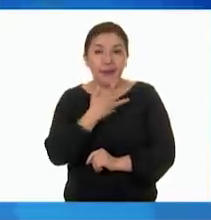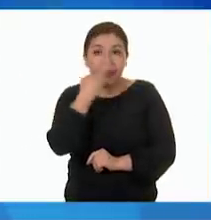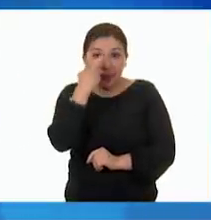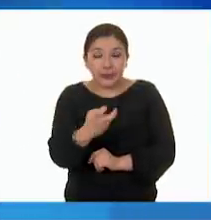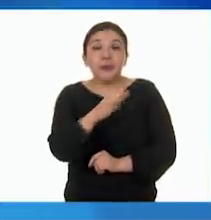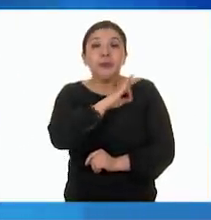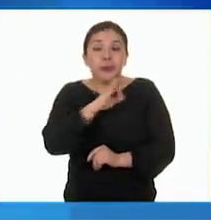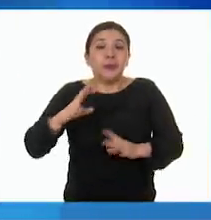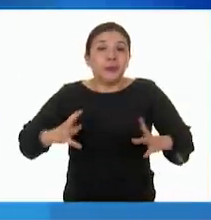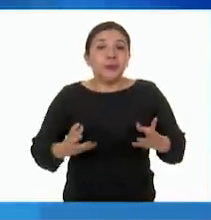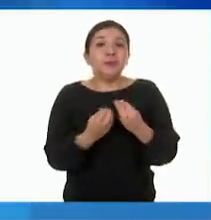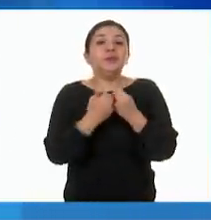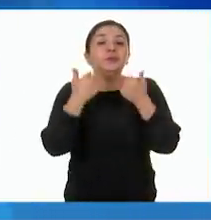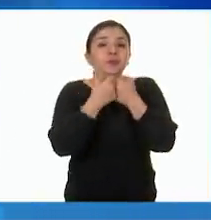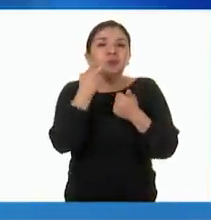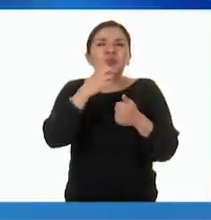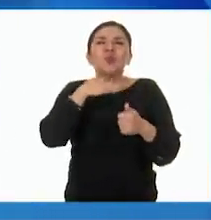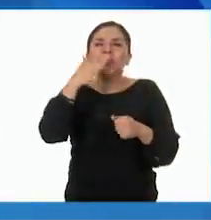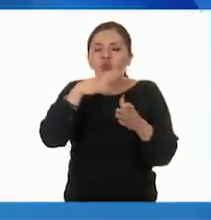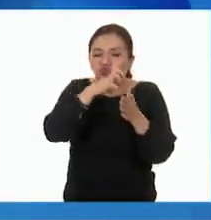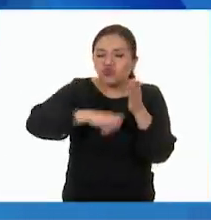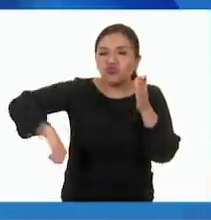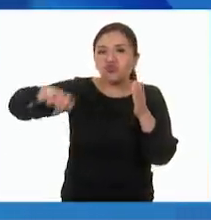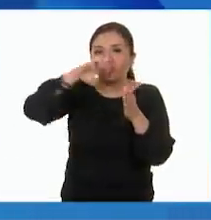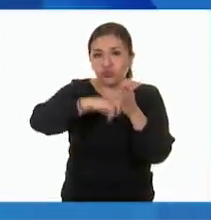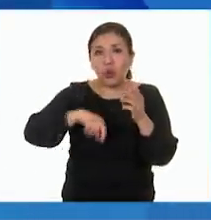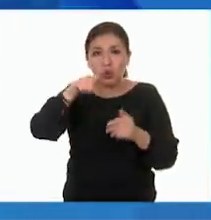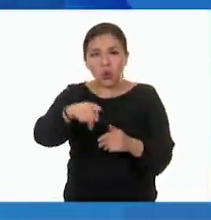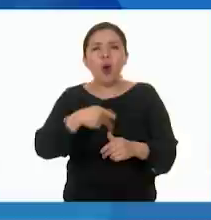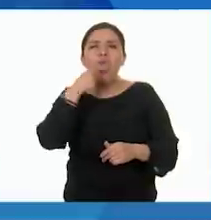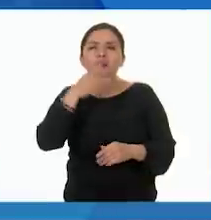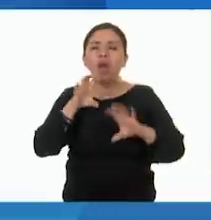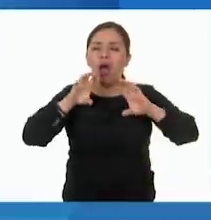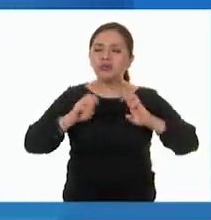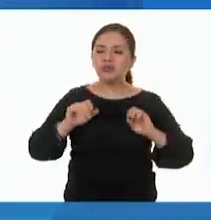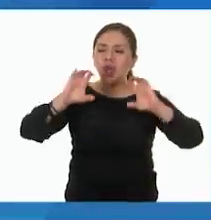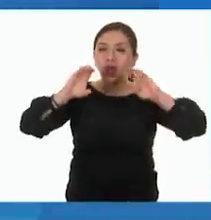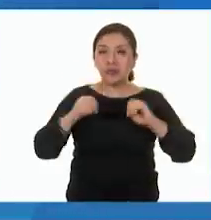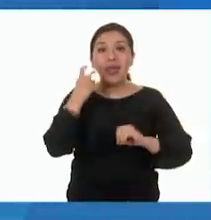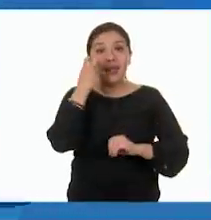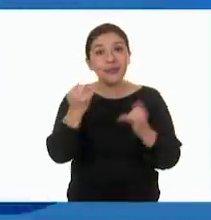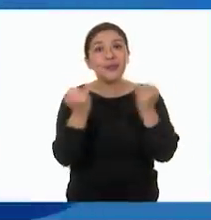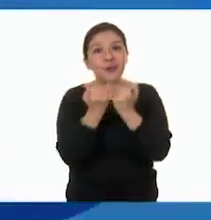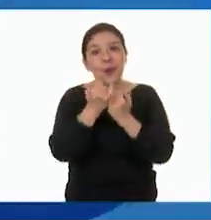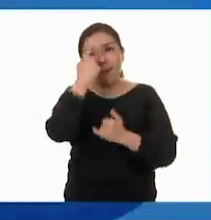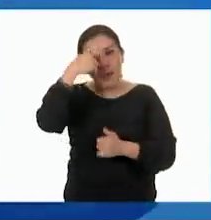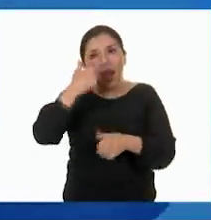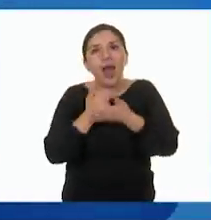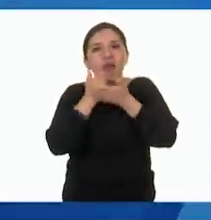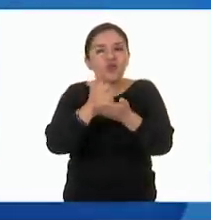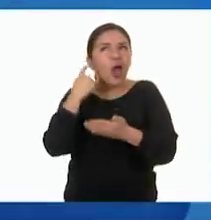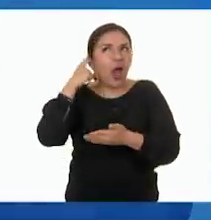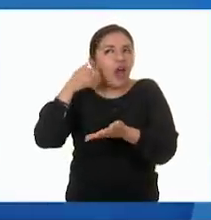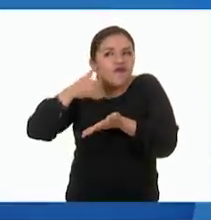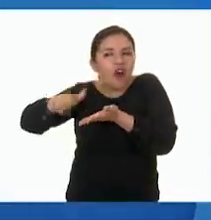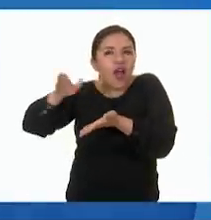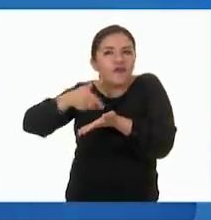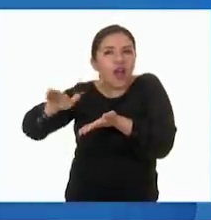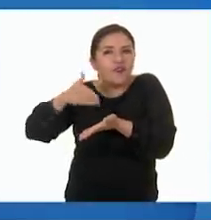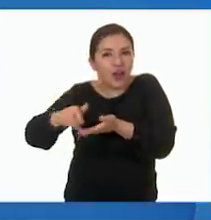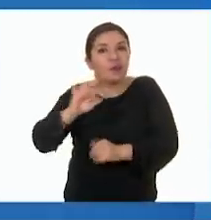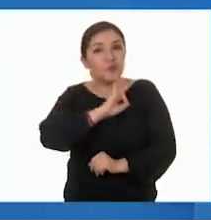llevándose con él esos restos. El movimiento de la mandíbula también es el responsable de despegar la cerilla de la pared del canal